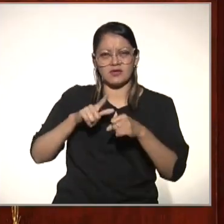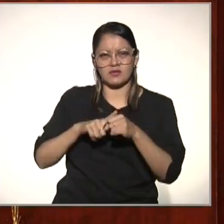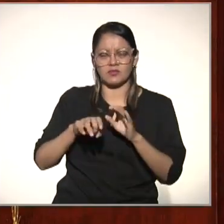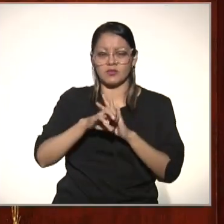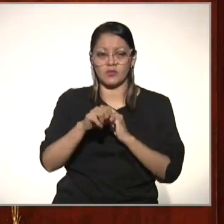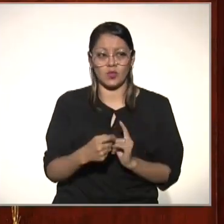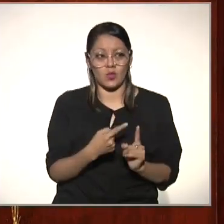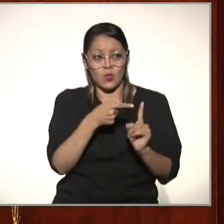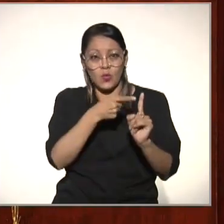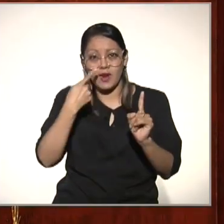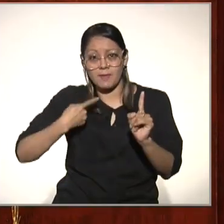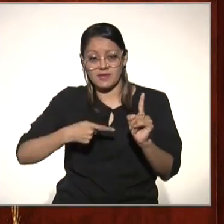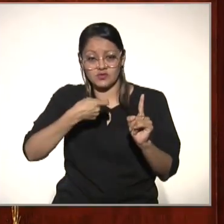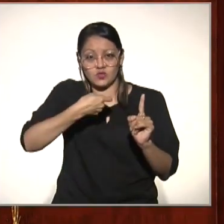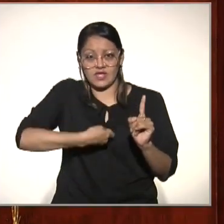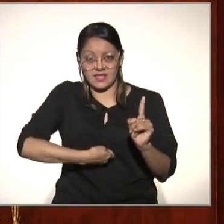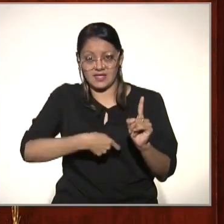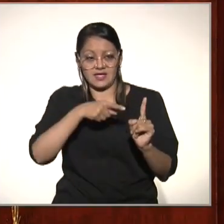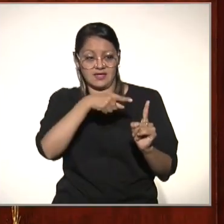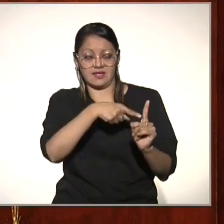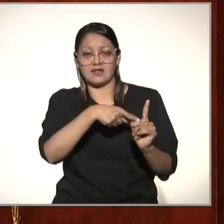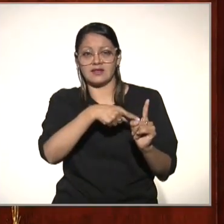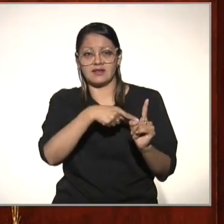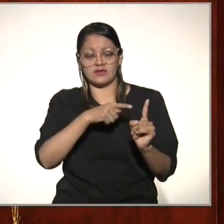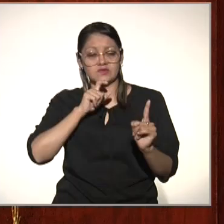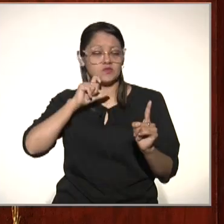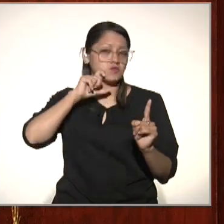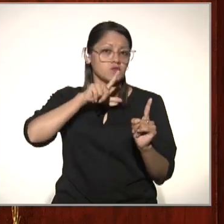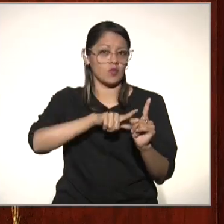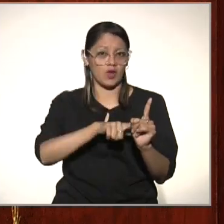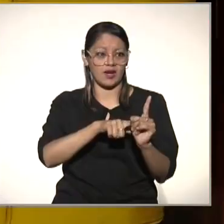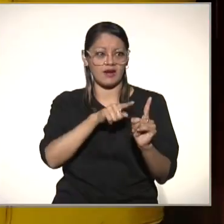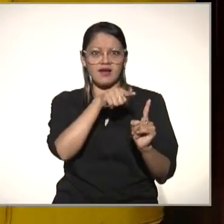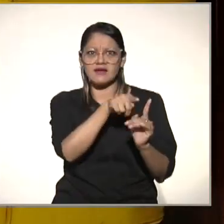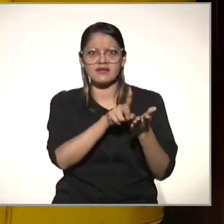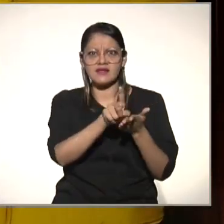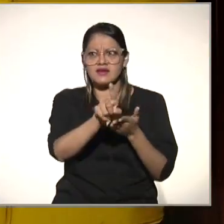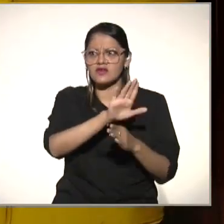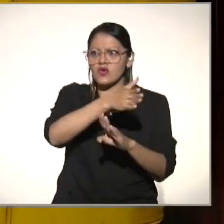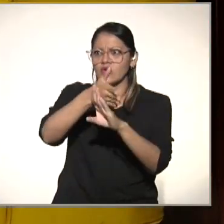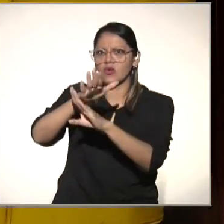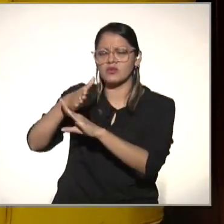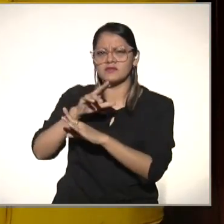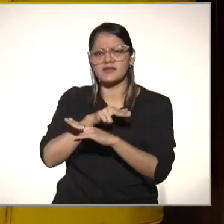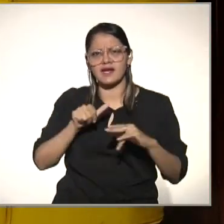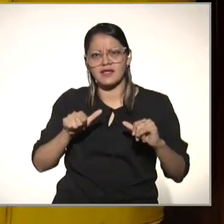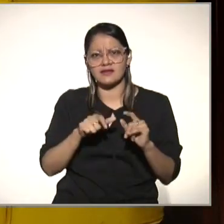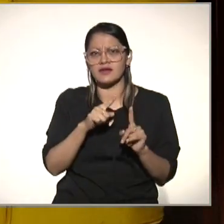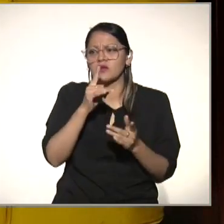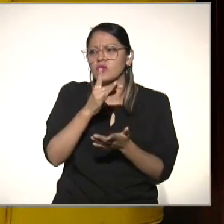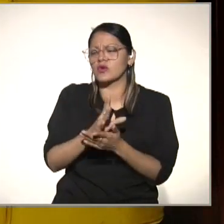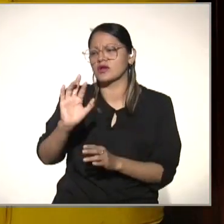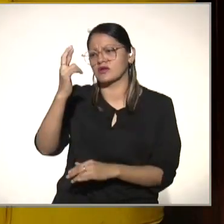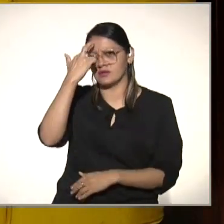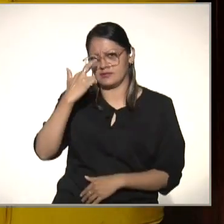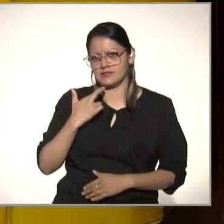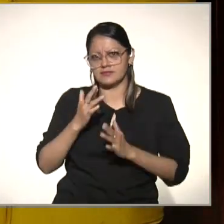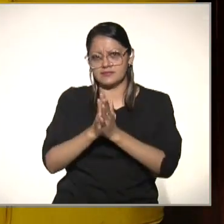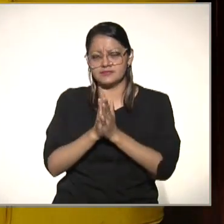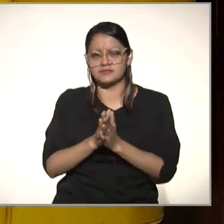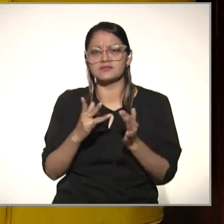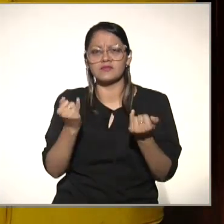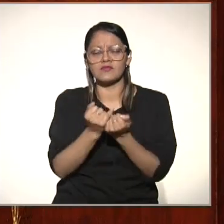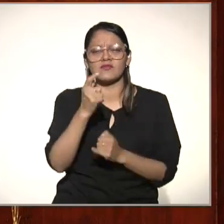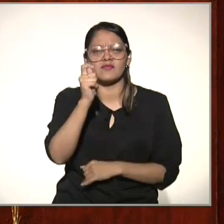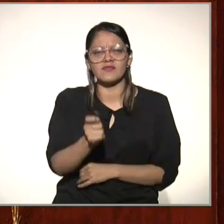sexualidad de una persona, la identidad de género de una persona, cuando esa persona no está violando los derechos de nadie, solo pide que se respeten los de ella misma? Entonces,